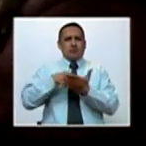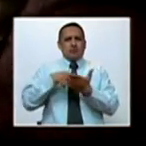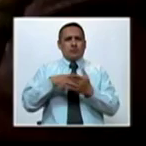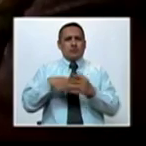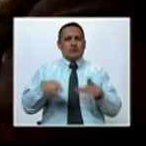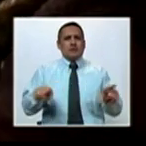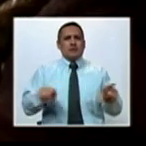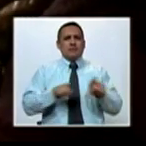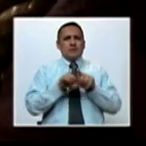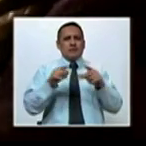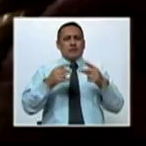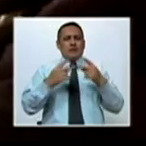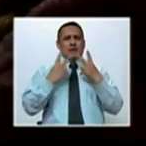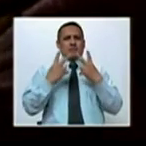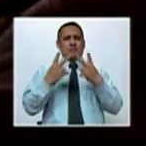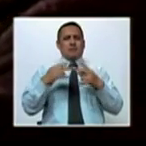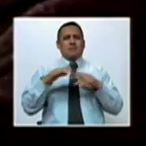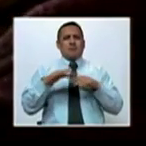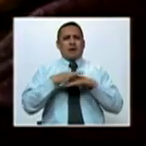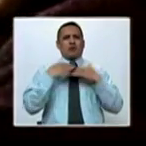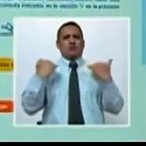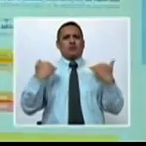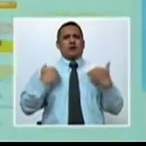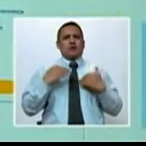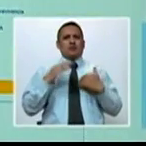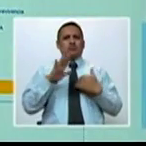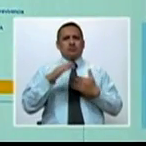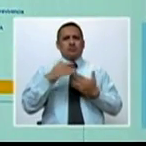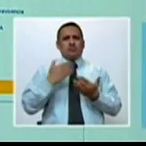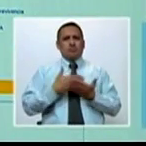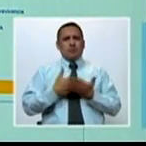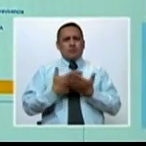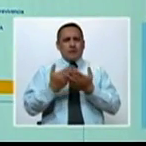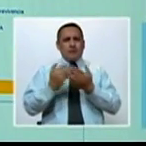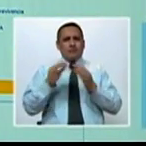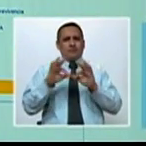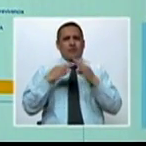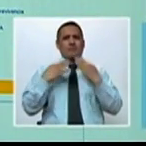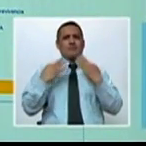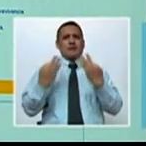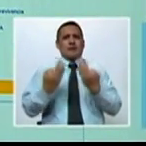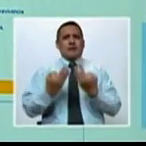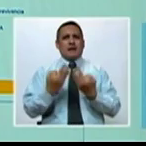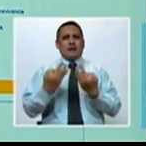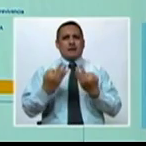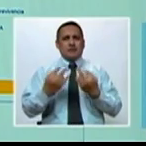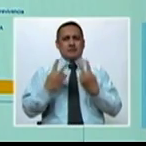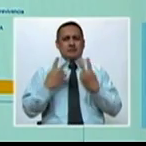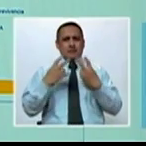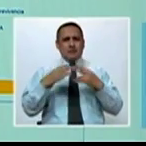adeudado y que además de vulnerar la subsistencia familiar,